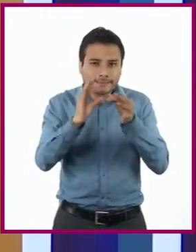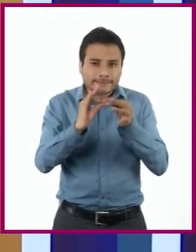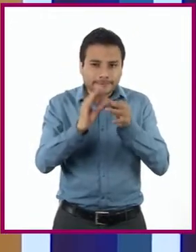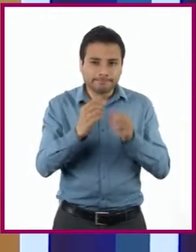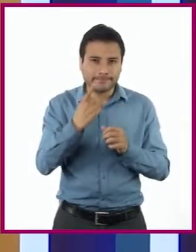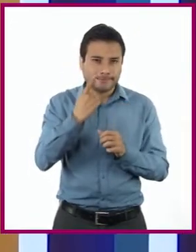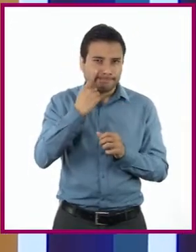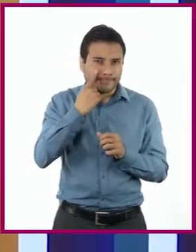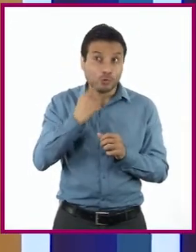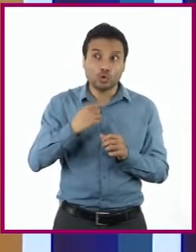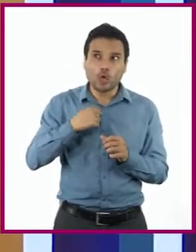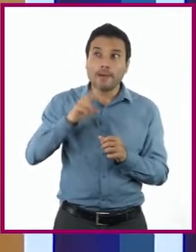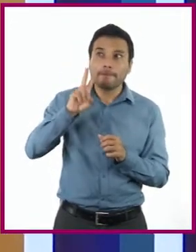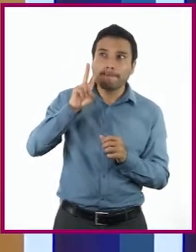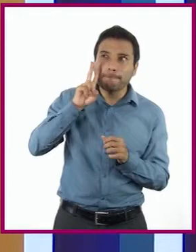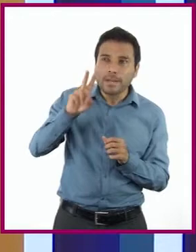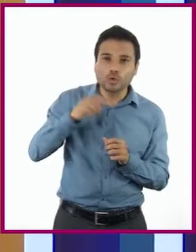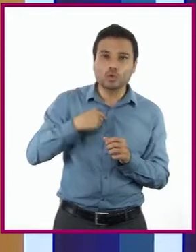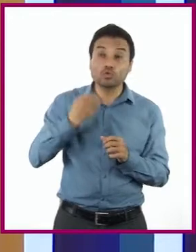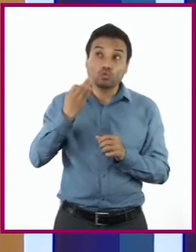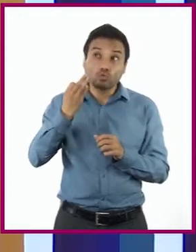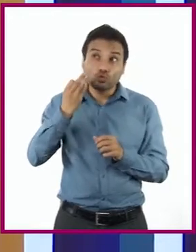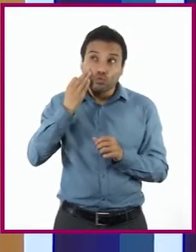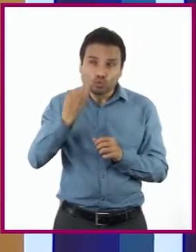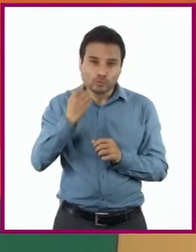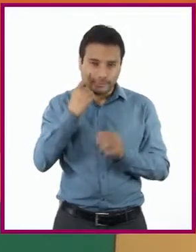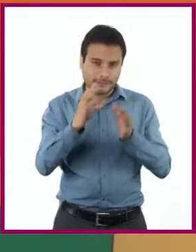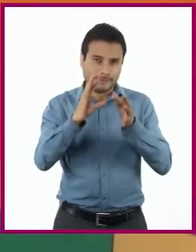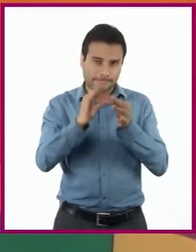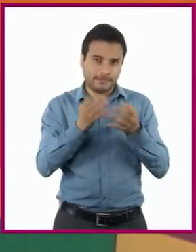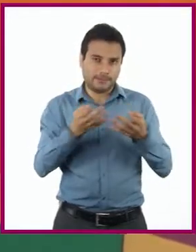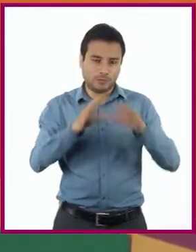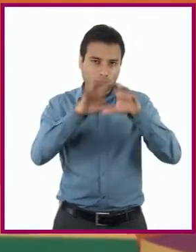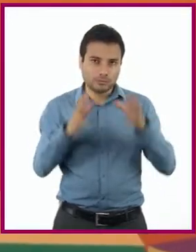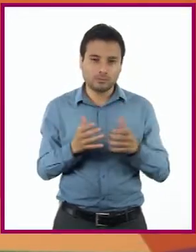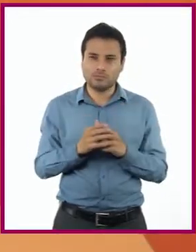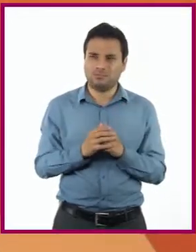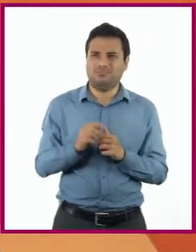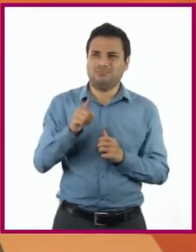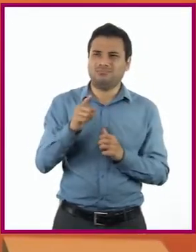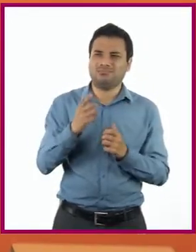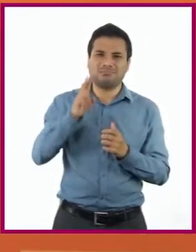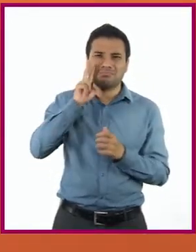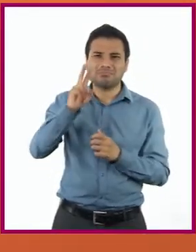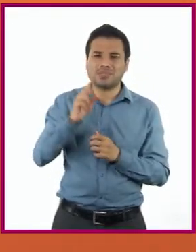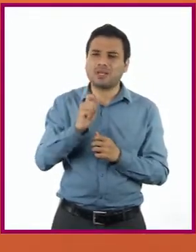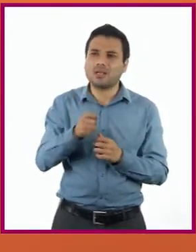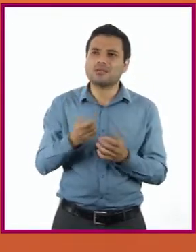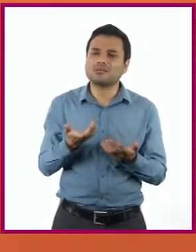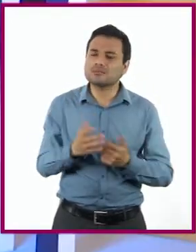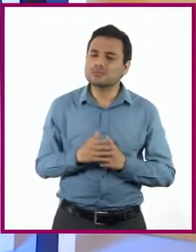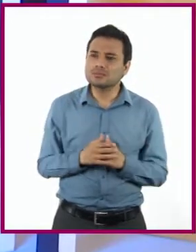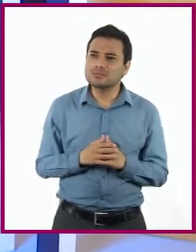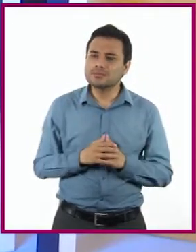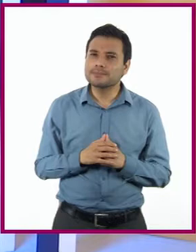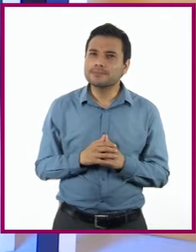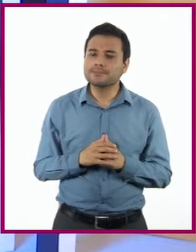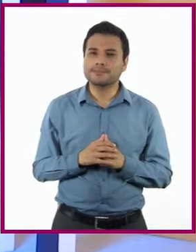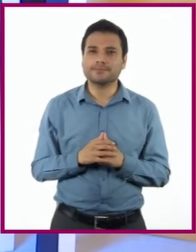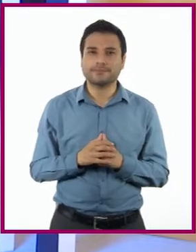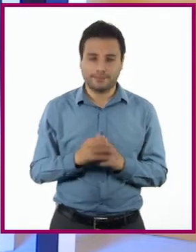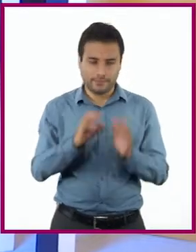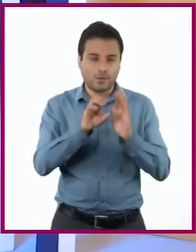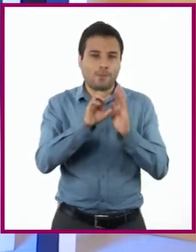que sustentaban a la idea de una Tierra esférica. ¿Cómo cuáles observaciones hizo Aristóteles, maestra?